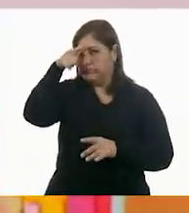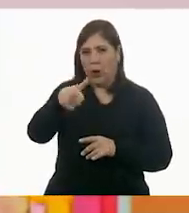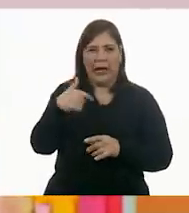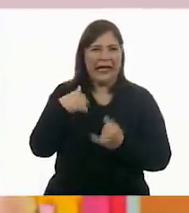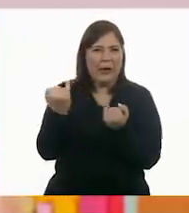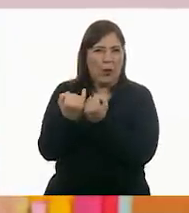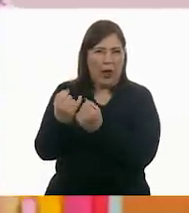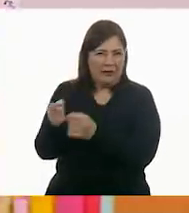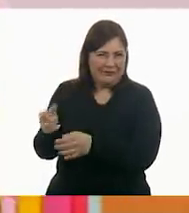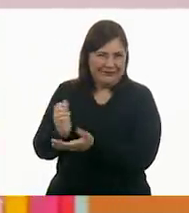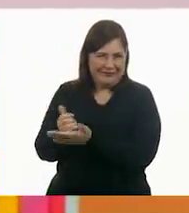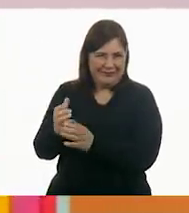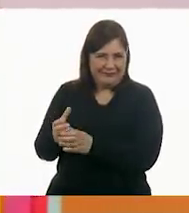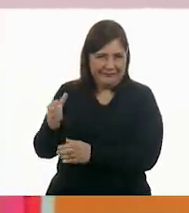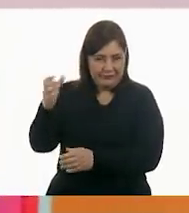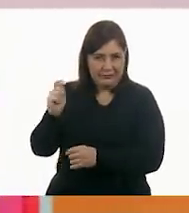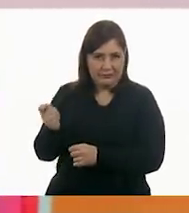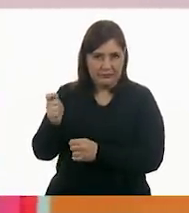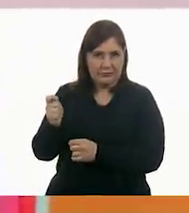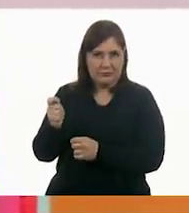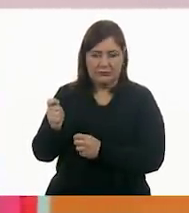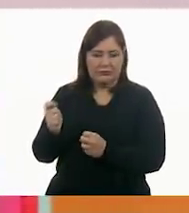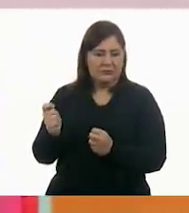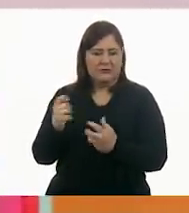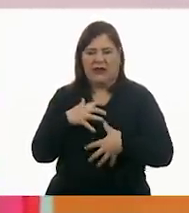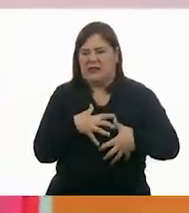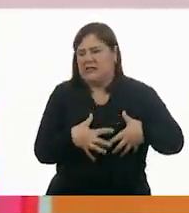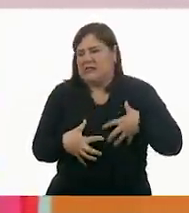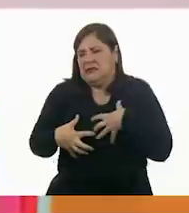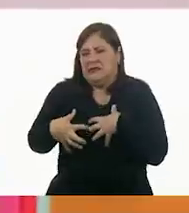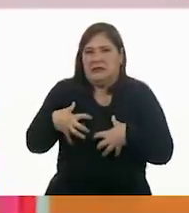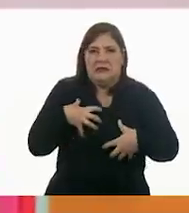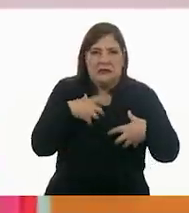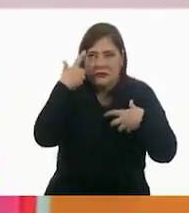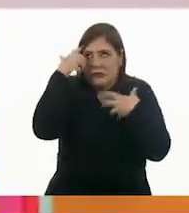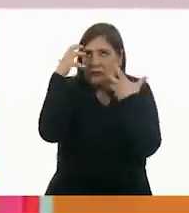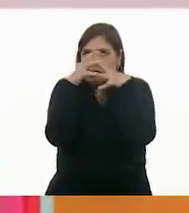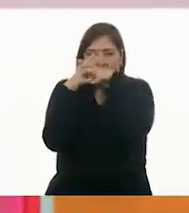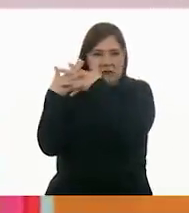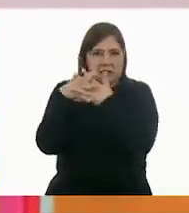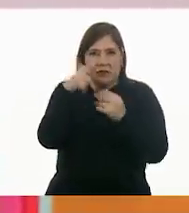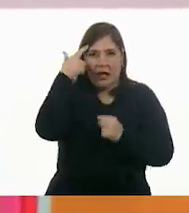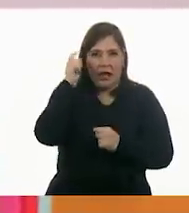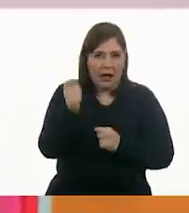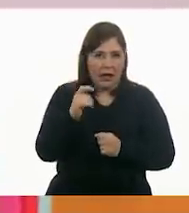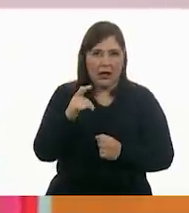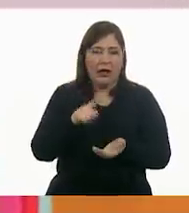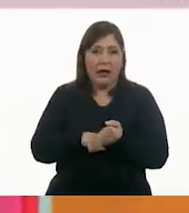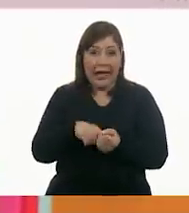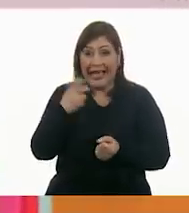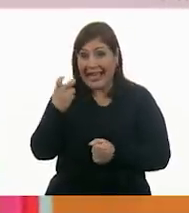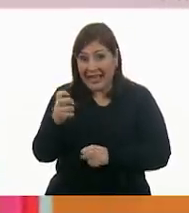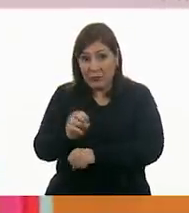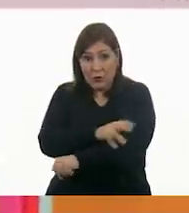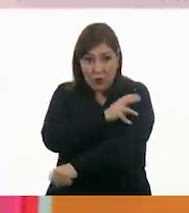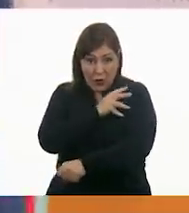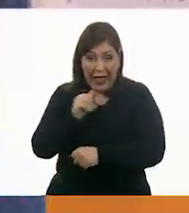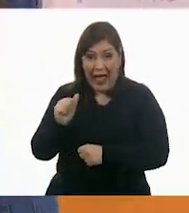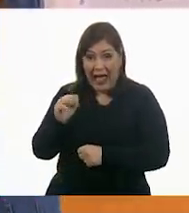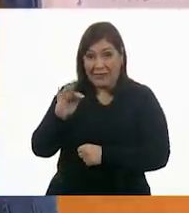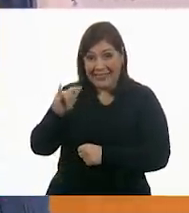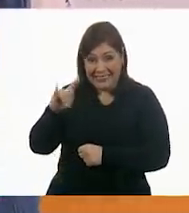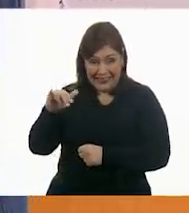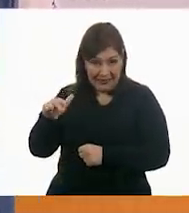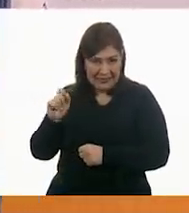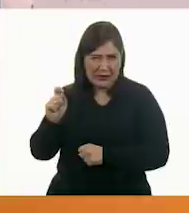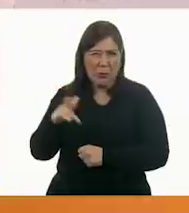botellita, ¿no? Sí. Va y nos revuelve todo nuestro cerebro. Esas son las emociones aflictivas que en